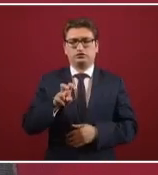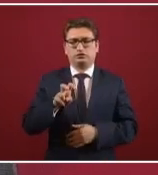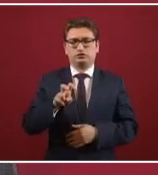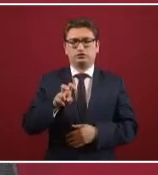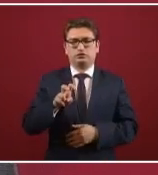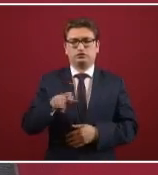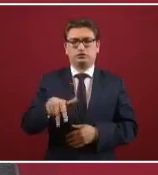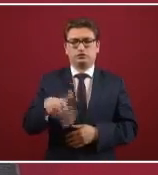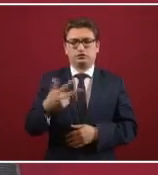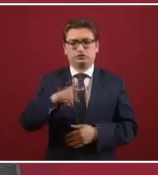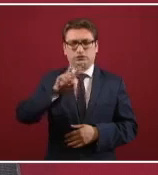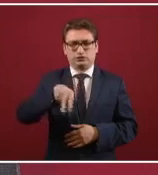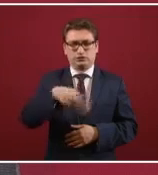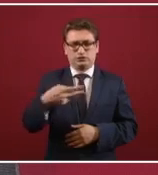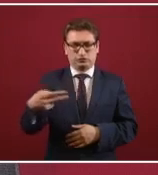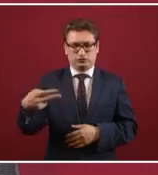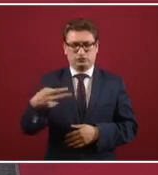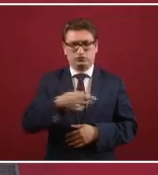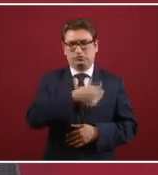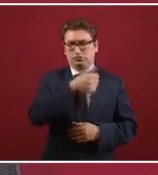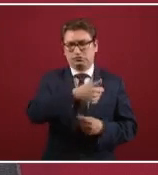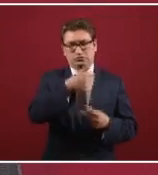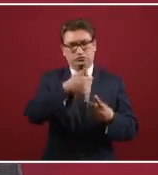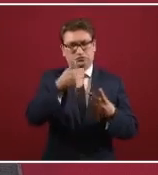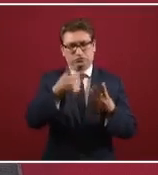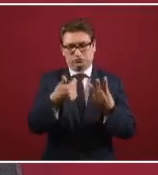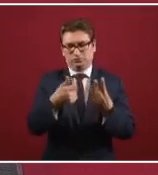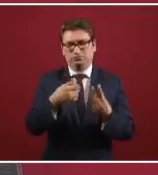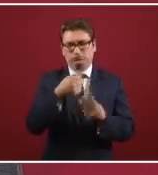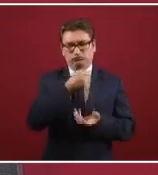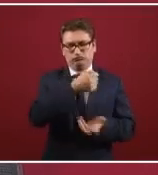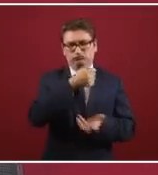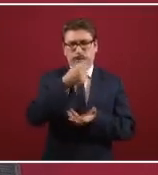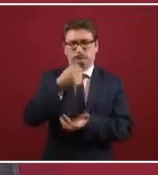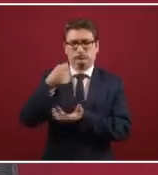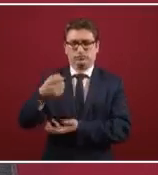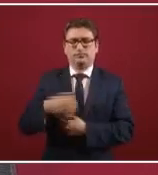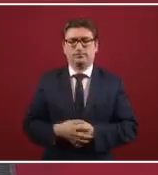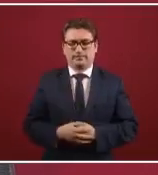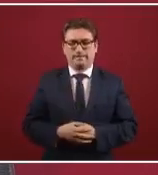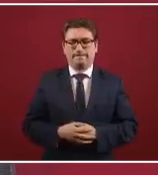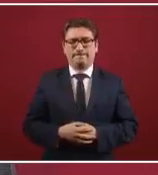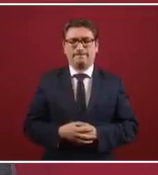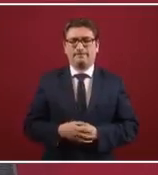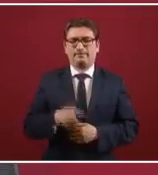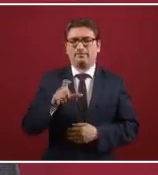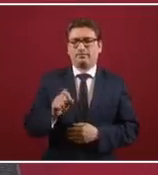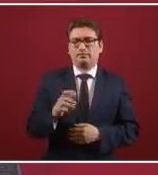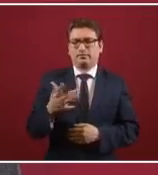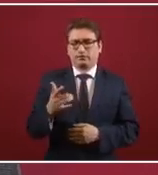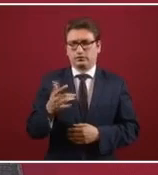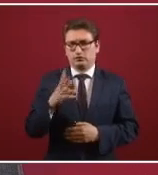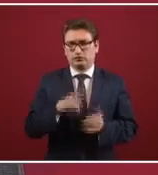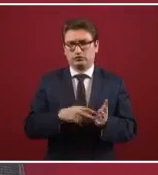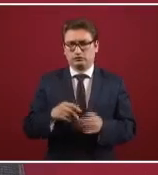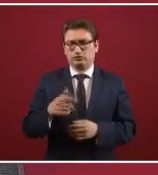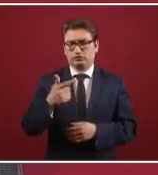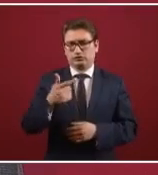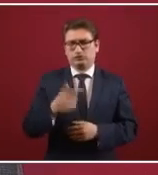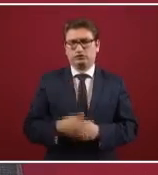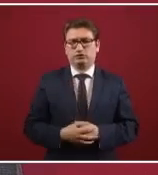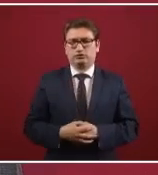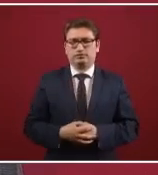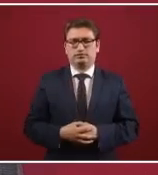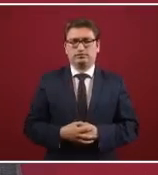213 euros para cada una de las tres instituciones entonces insisto el 20 de julio de 2007 fueron